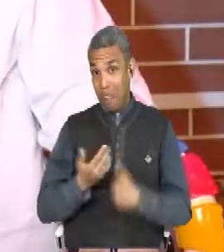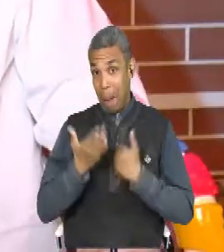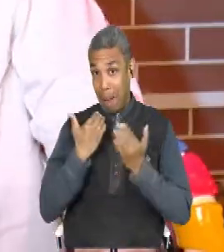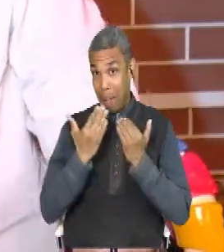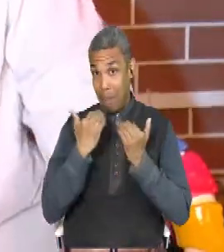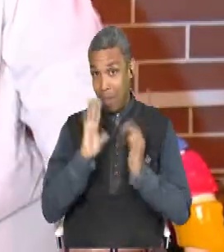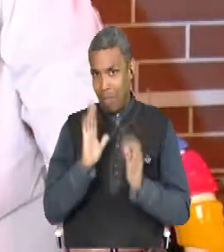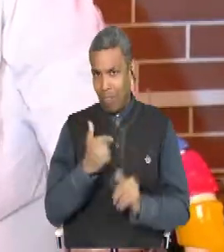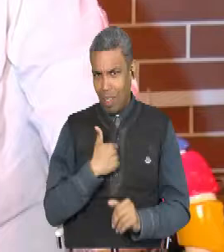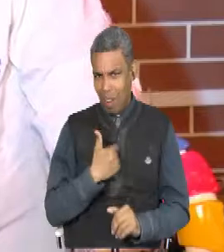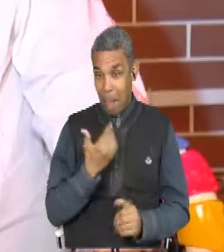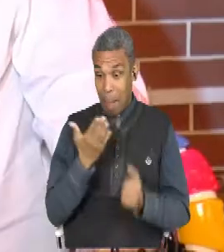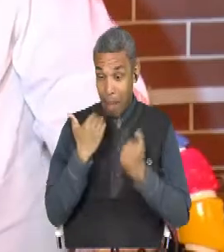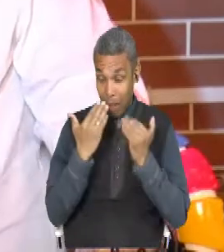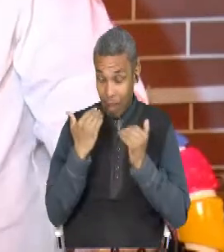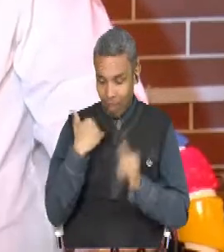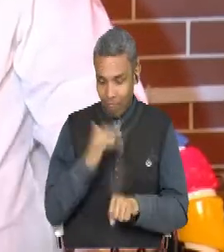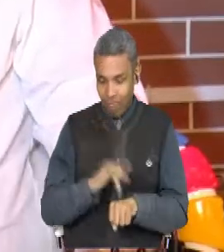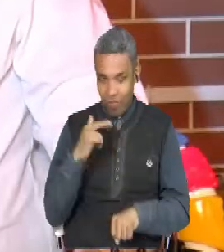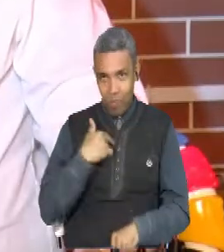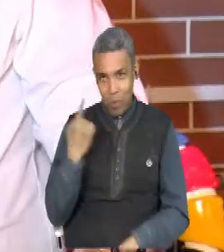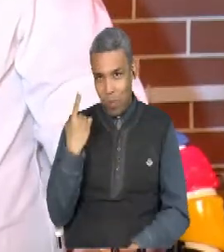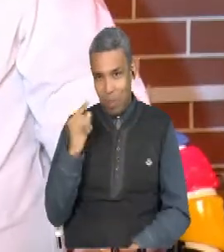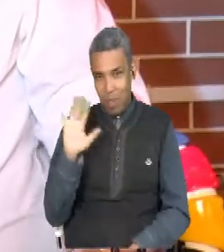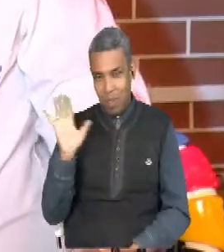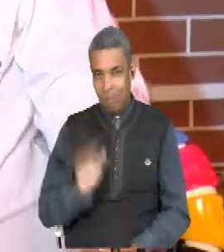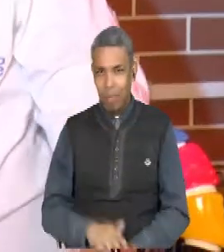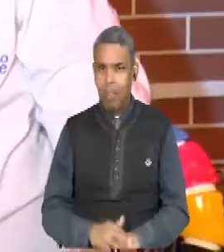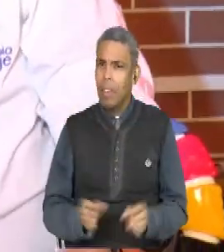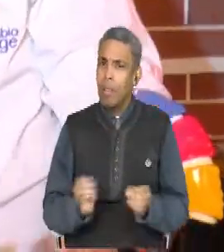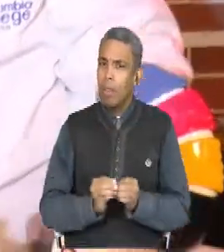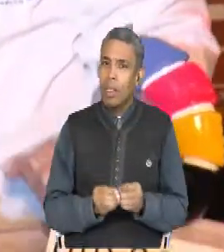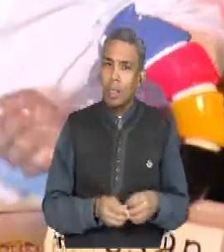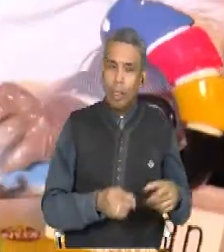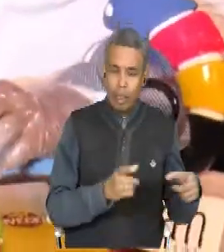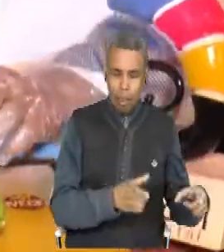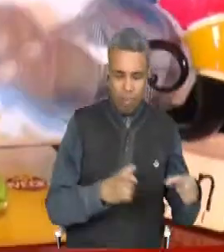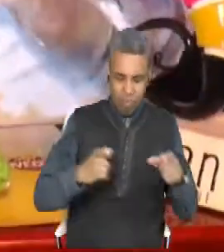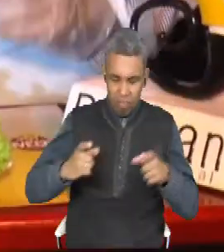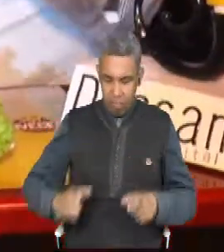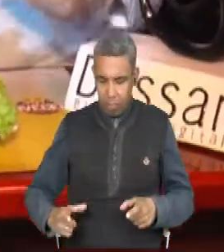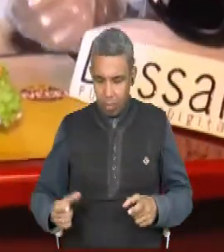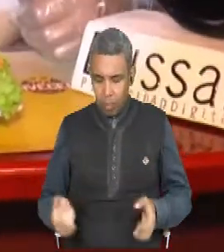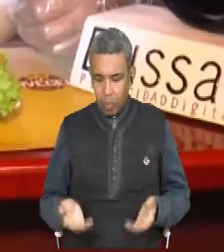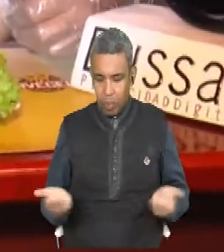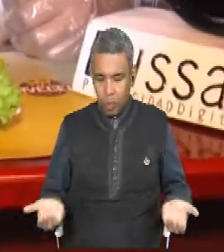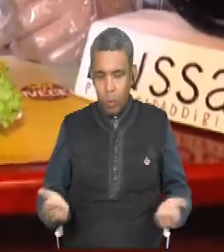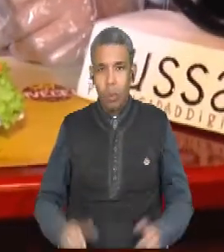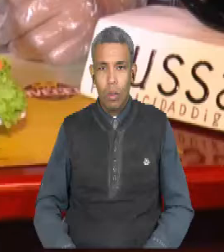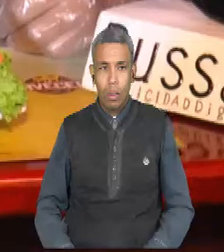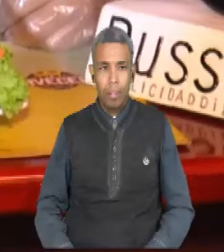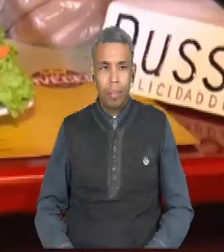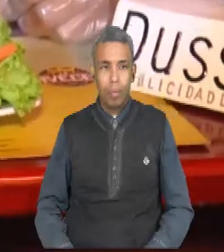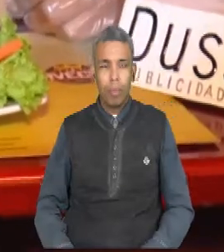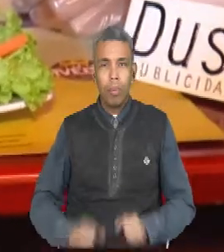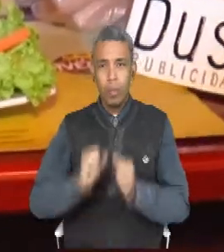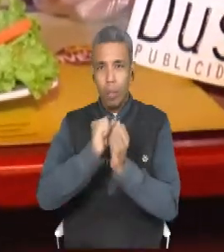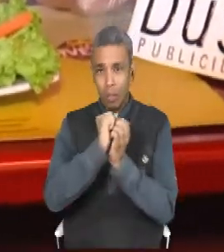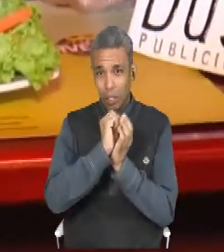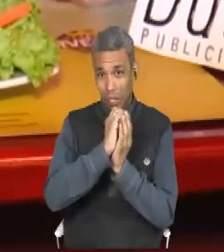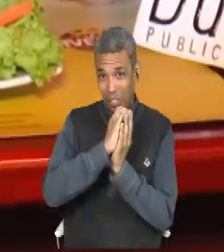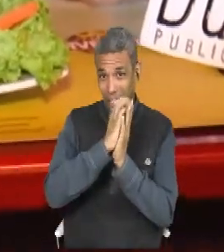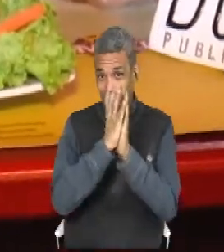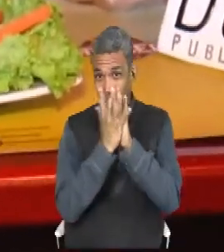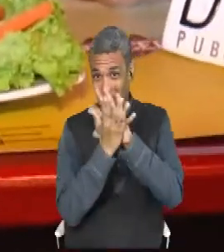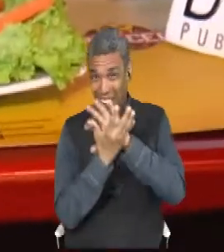comamos poquito. Bueno, háblenos entonces un poco acerca del emplatado. Bueno, aquí emplatamos con nuestra lechuga crespa, emplatamos